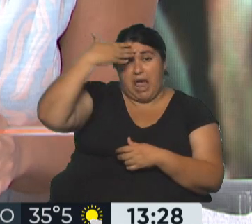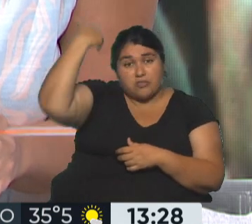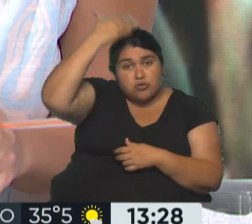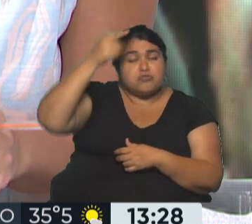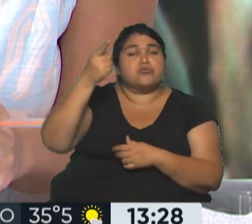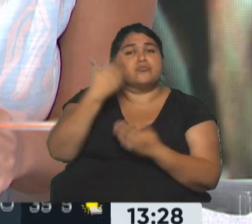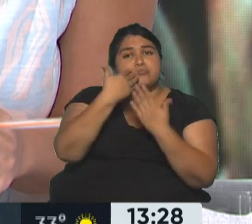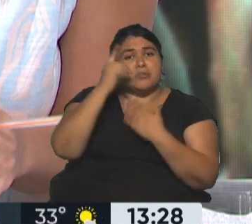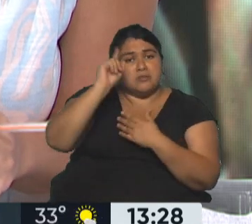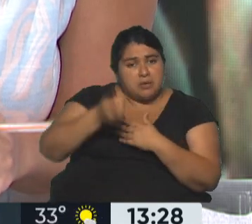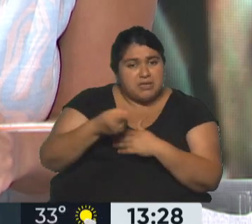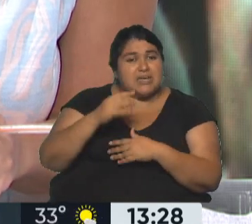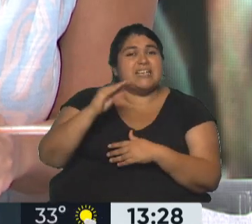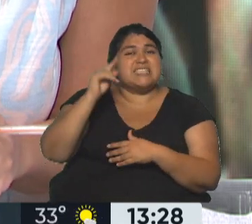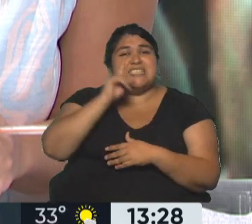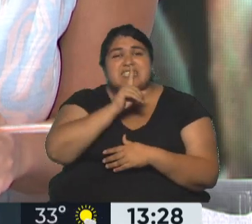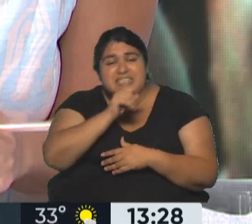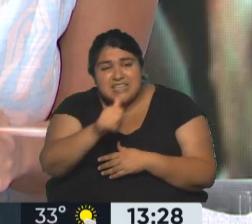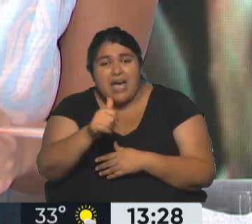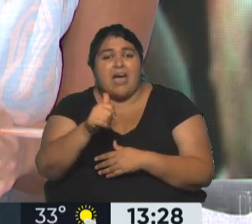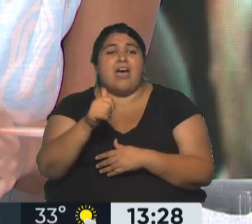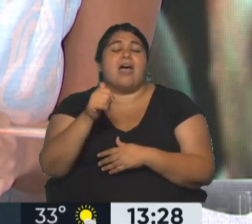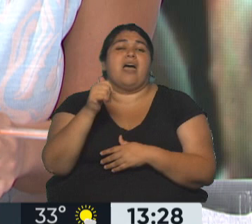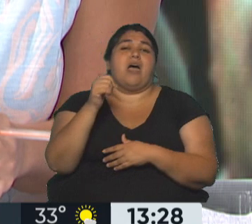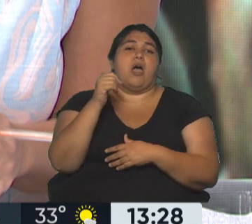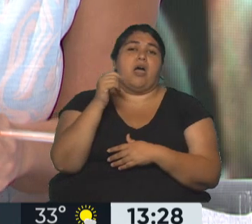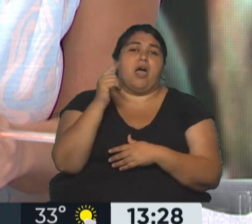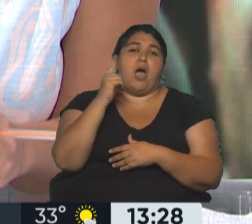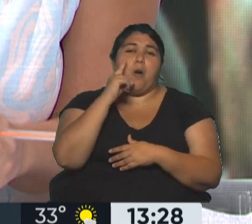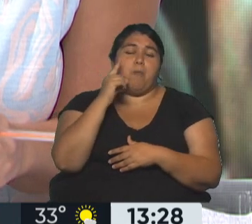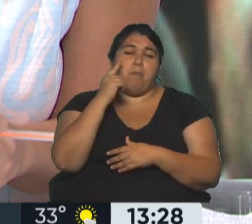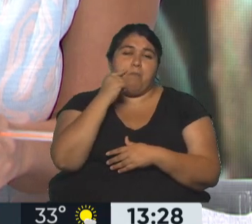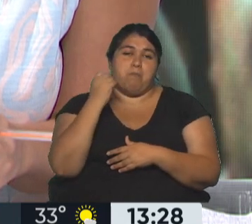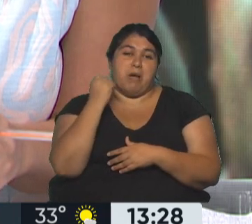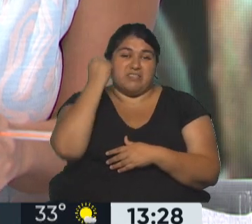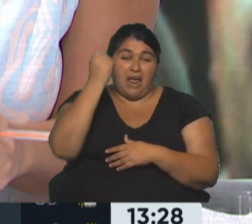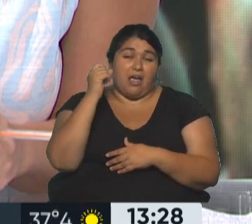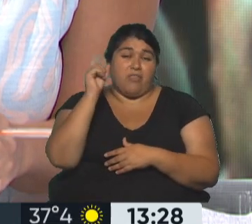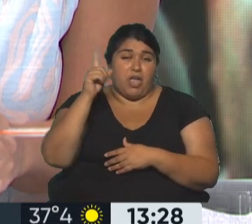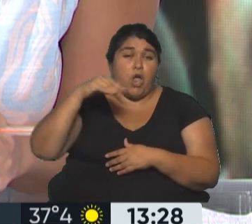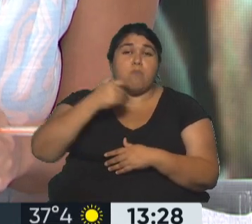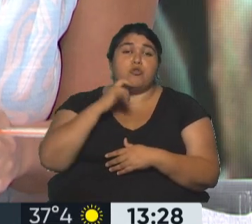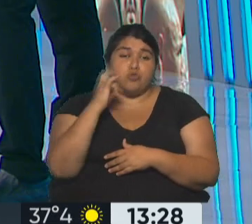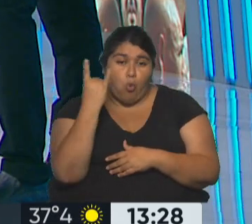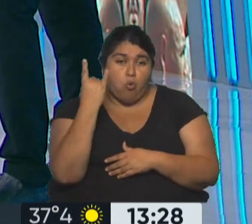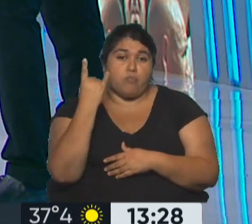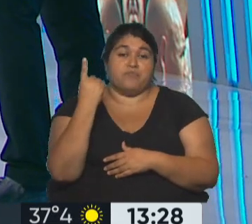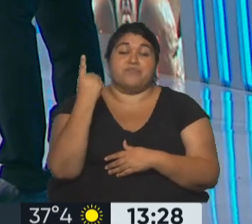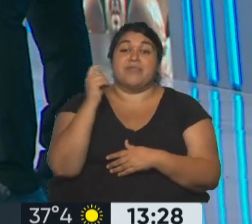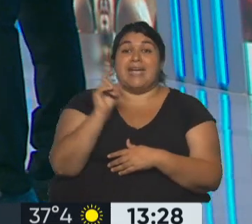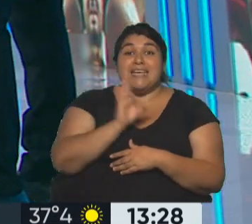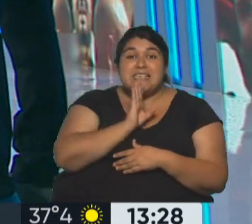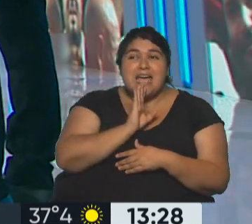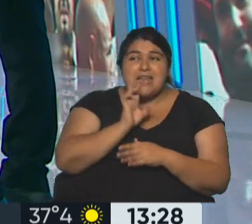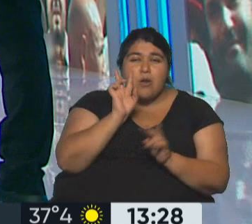sea, sunitas y chiitas. Va a ver al patriarca de Moscú, va a ver al patriarca de Constantinopla. Se encuentra en Israel. Buscar